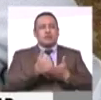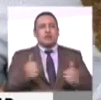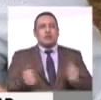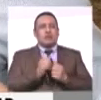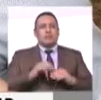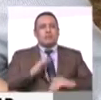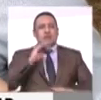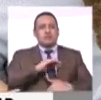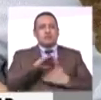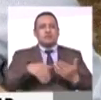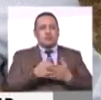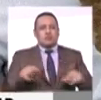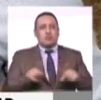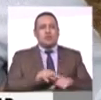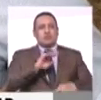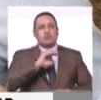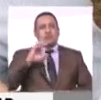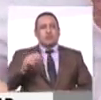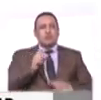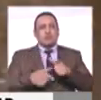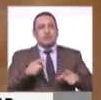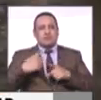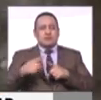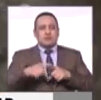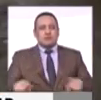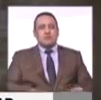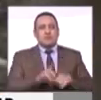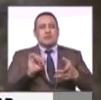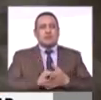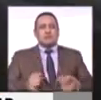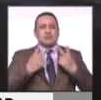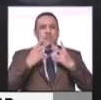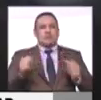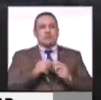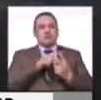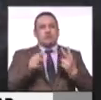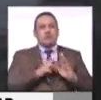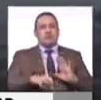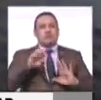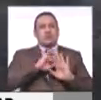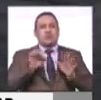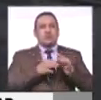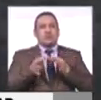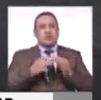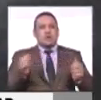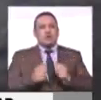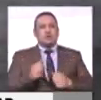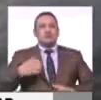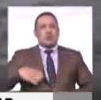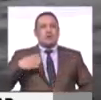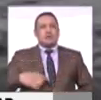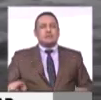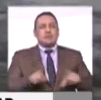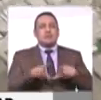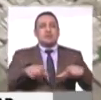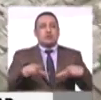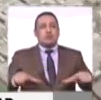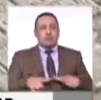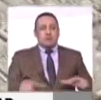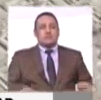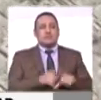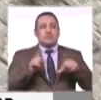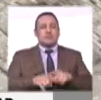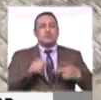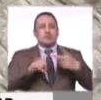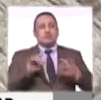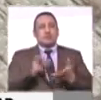de 400 agricultores del distrito. Se trata de dos proyectos, el mencionado por su alcalde de sector agrario y un